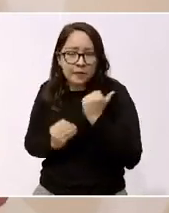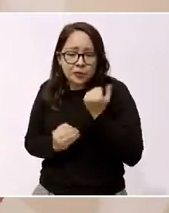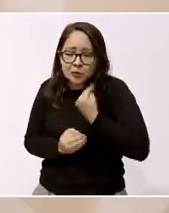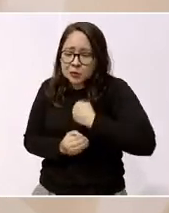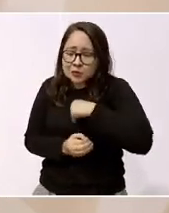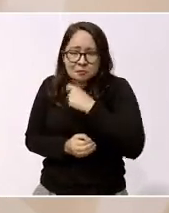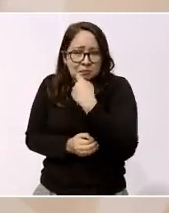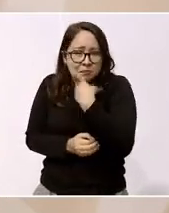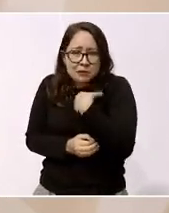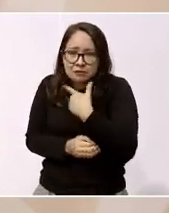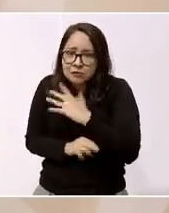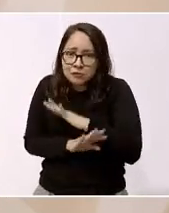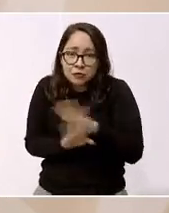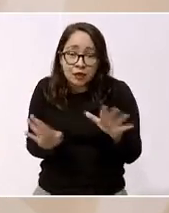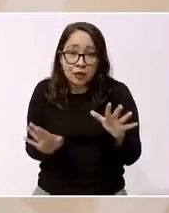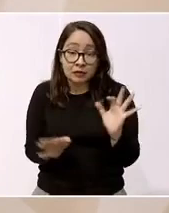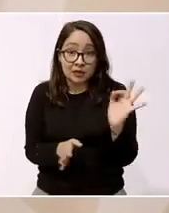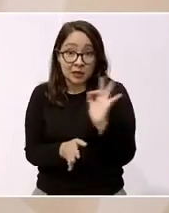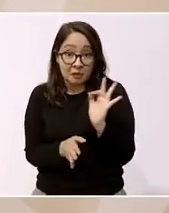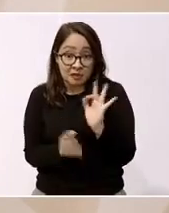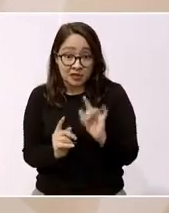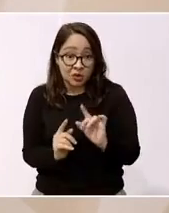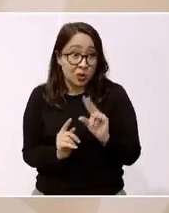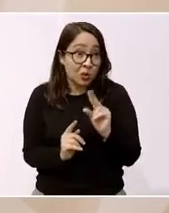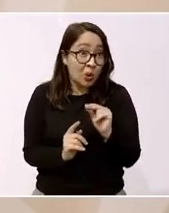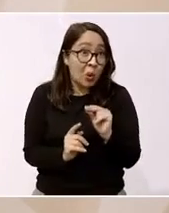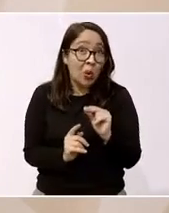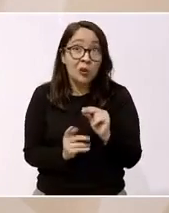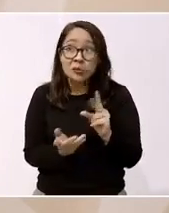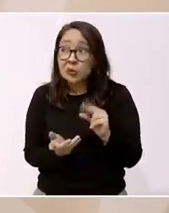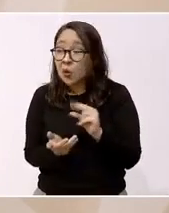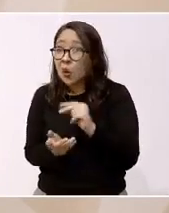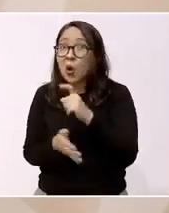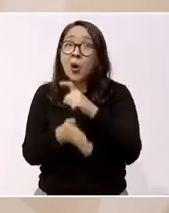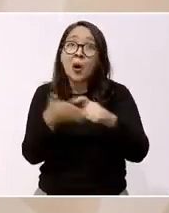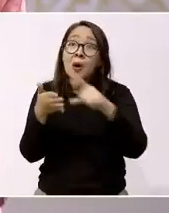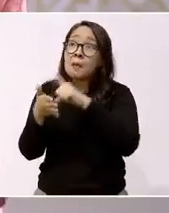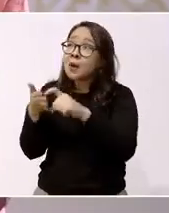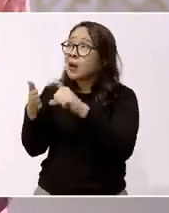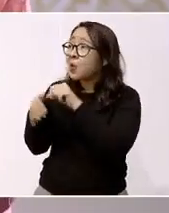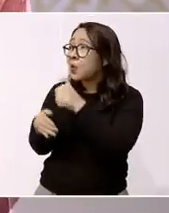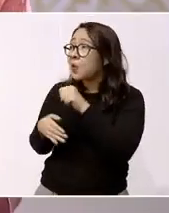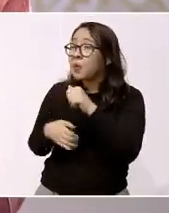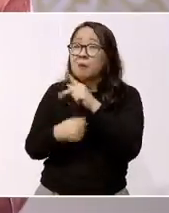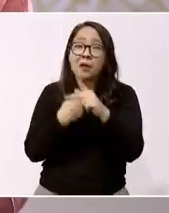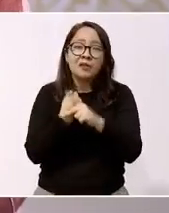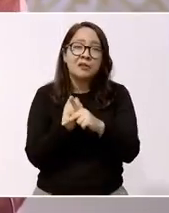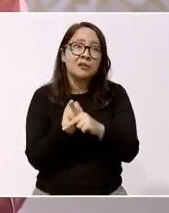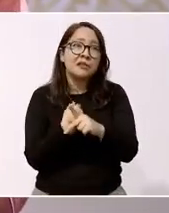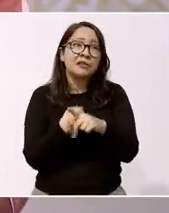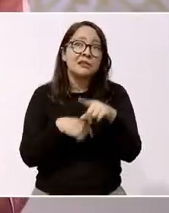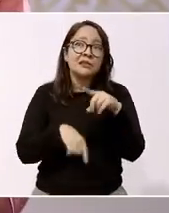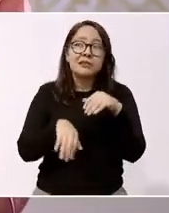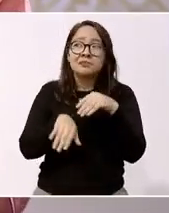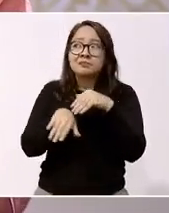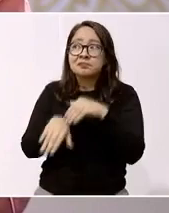producimos lo que consumimos, siempre vamos a estar dependiendo